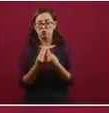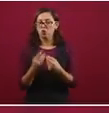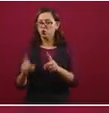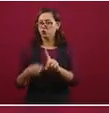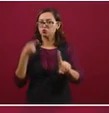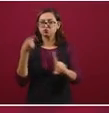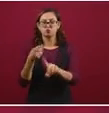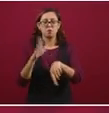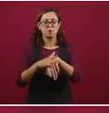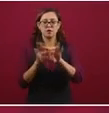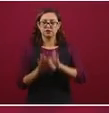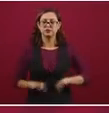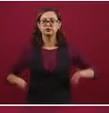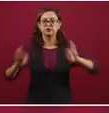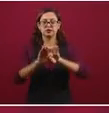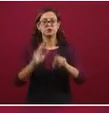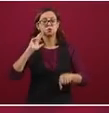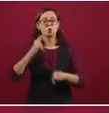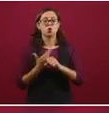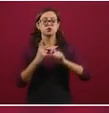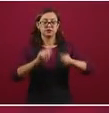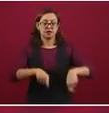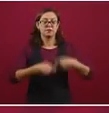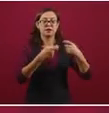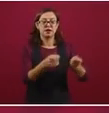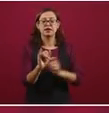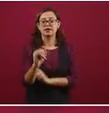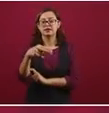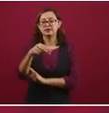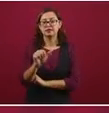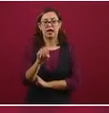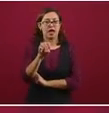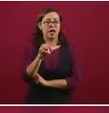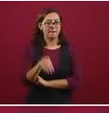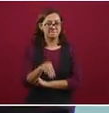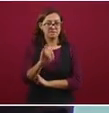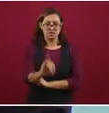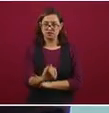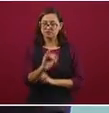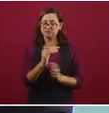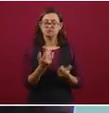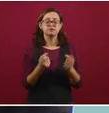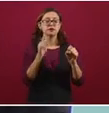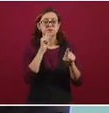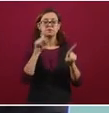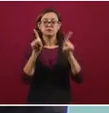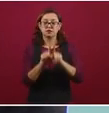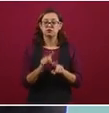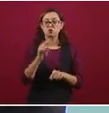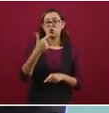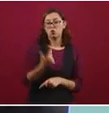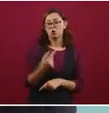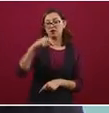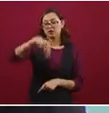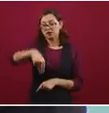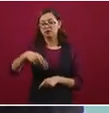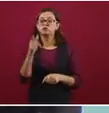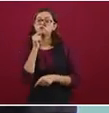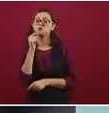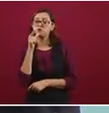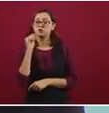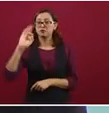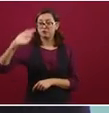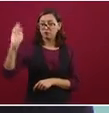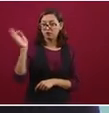quien actúa es el Instituto Nacional de Migración, conforme a la ley, tanto la Guardia Nacional como la Policía Federal, ya en proceso